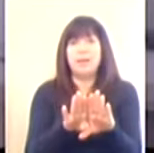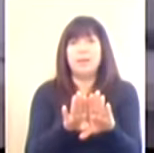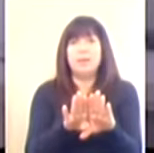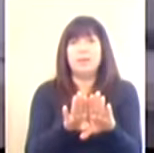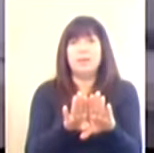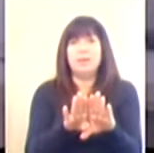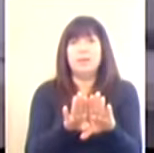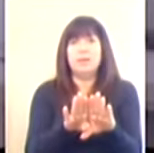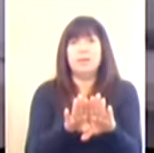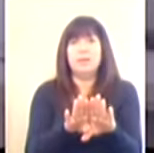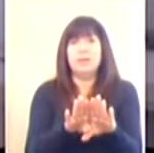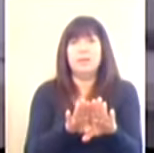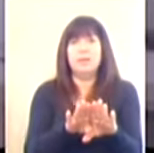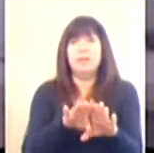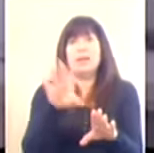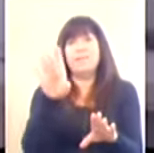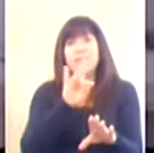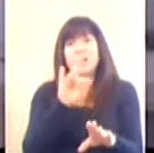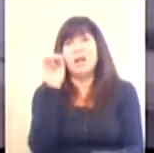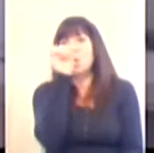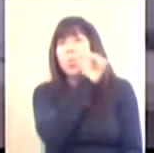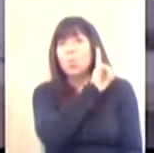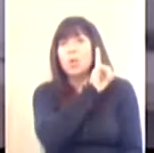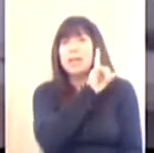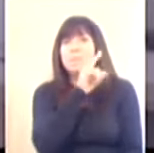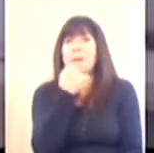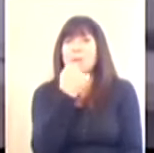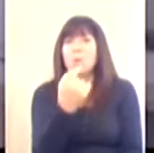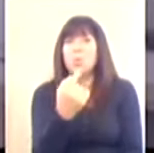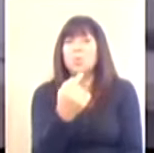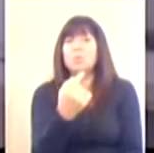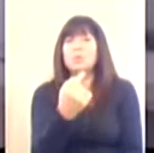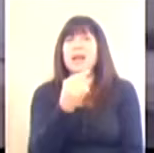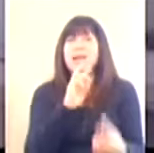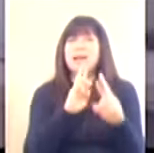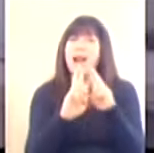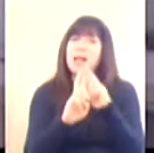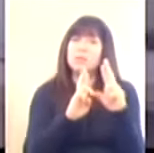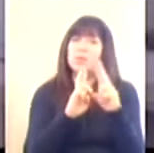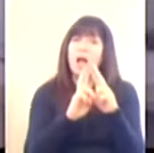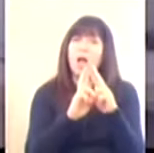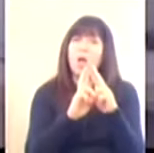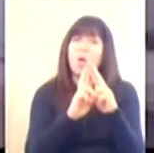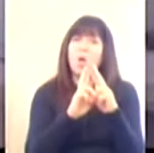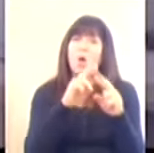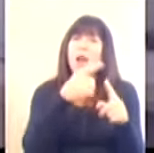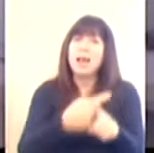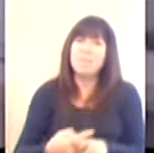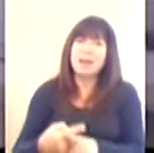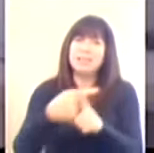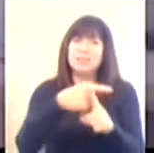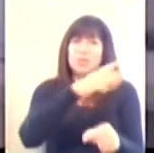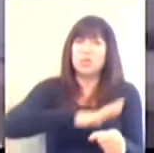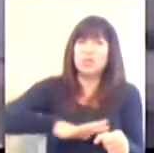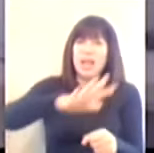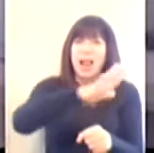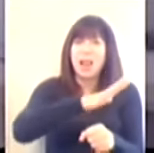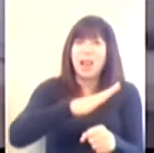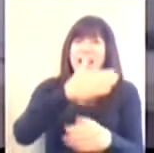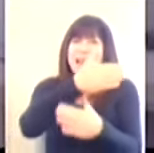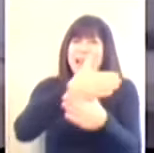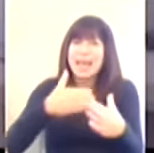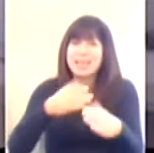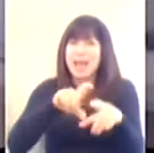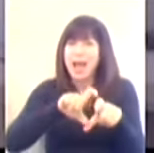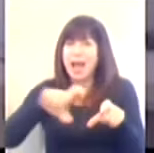invitar a una última pregunta que tiene que ver con una dimensión social del estudio, que es con la leña. La